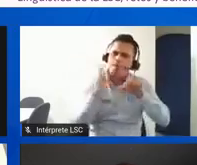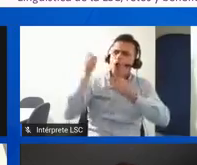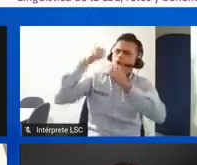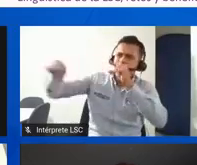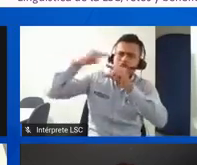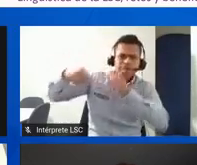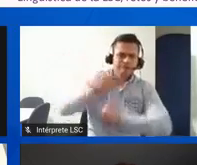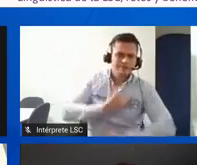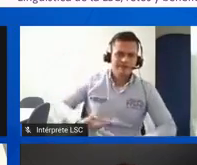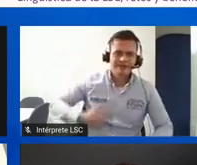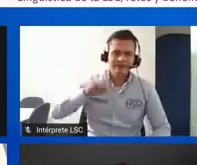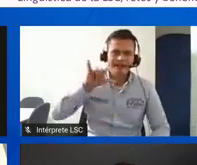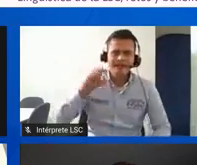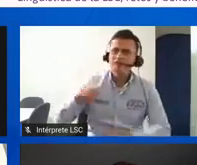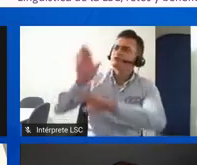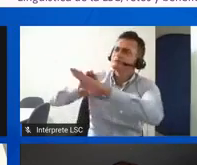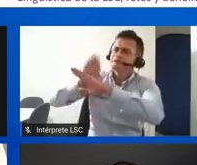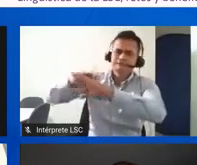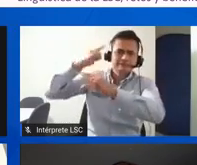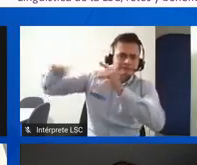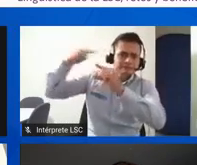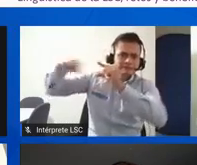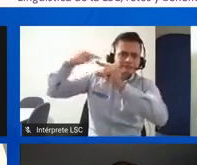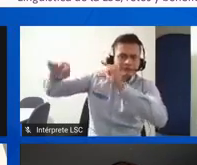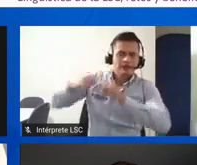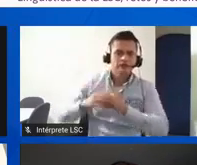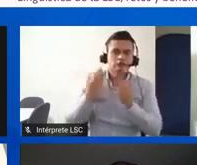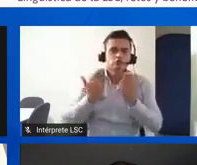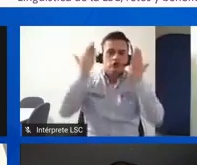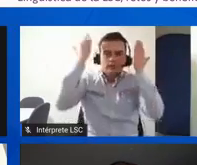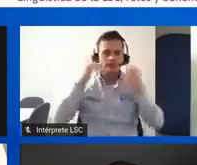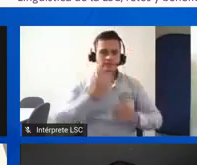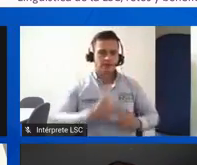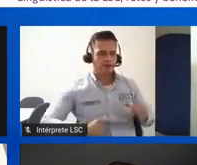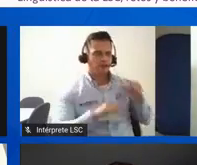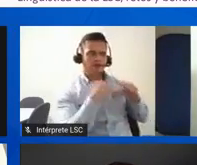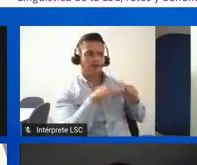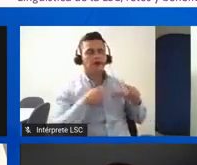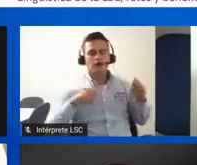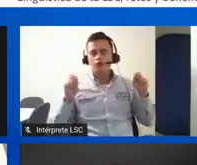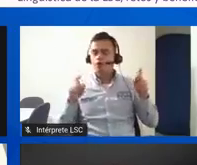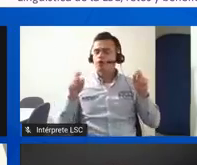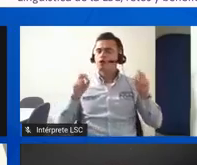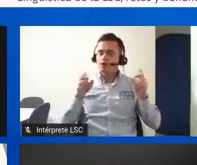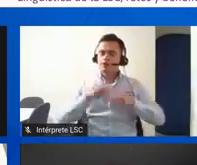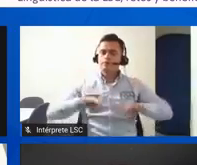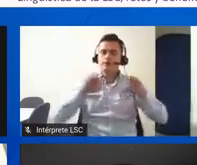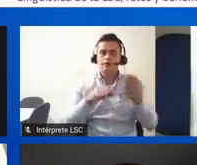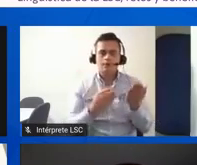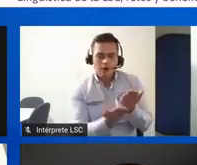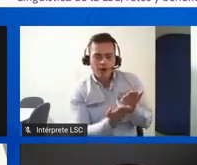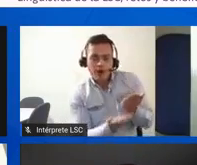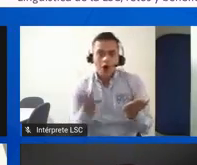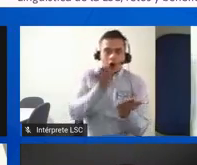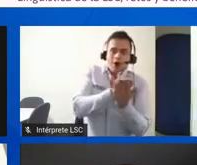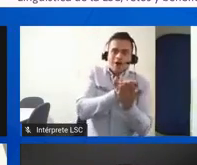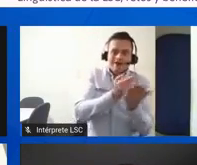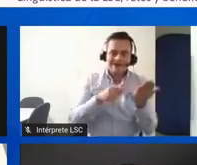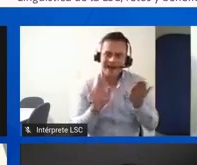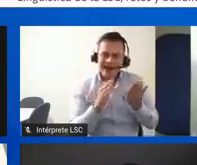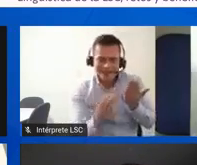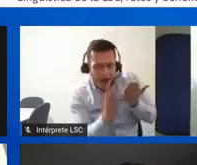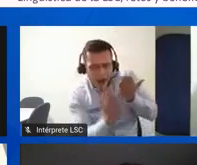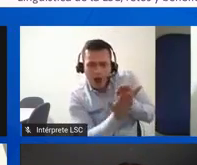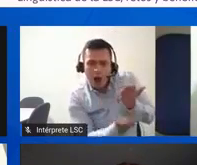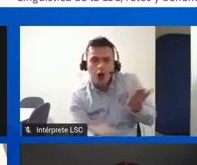Lidio, y eso ayudó mucho y lo puso por encima de uno que